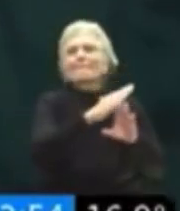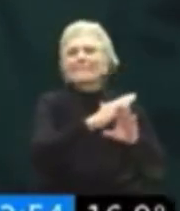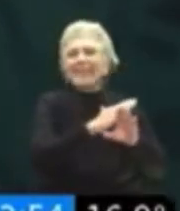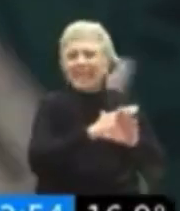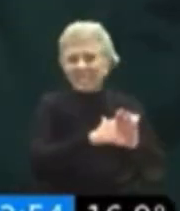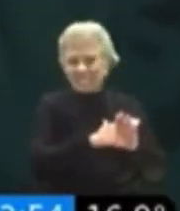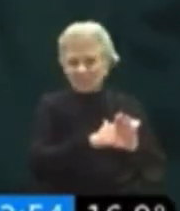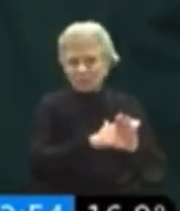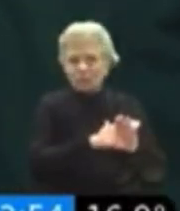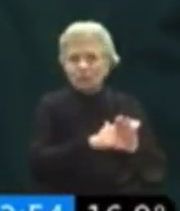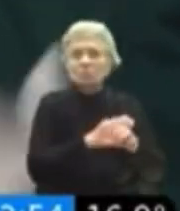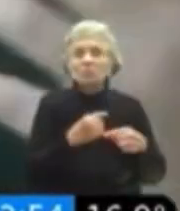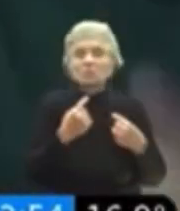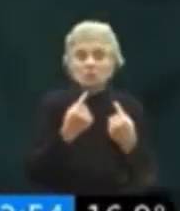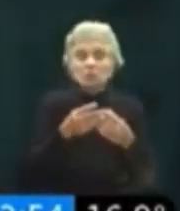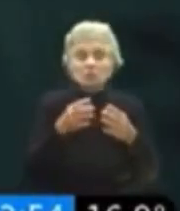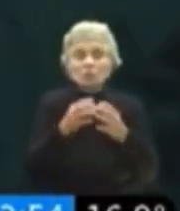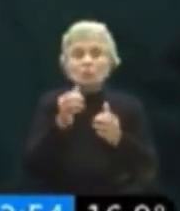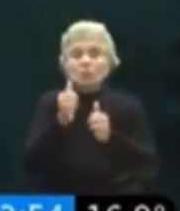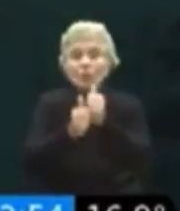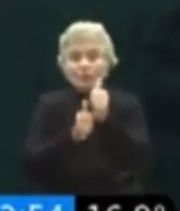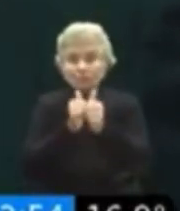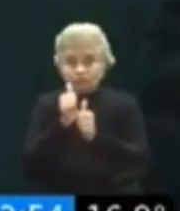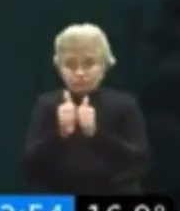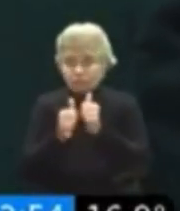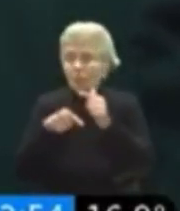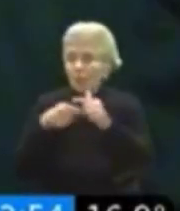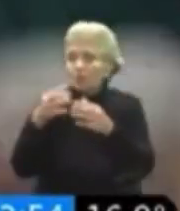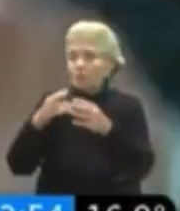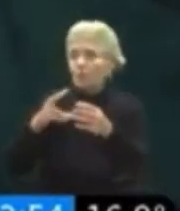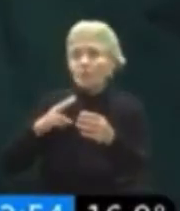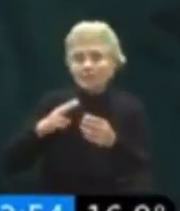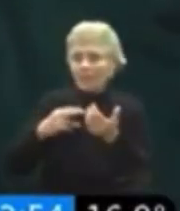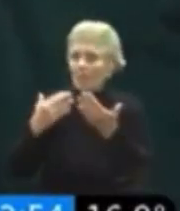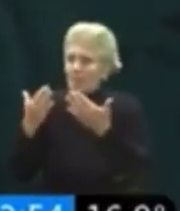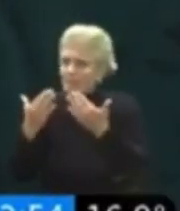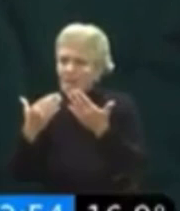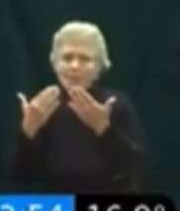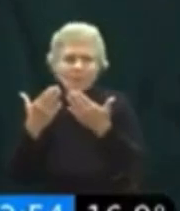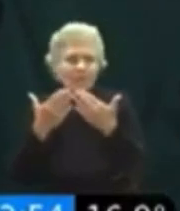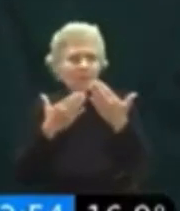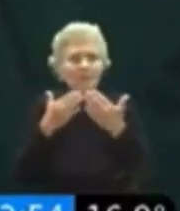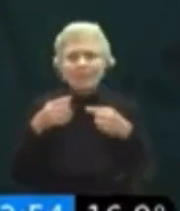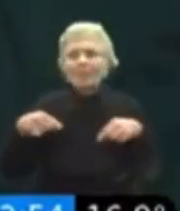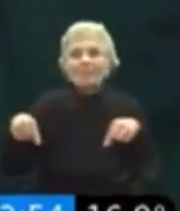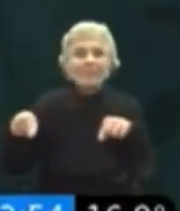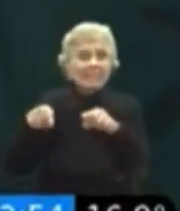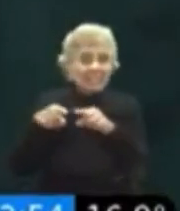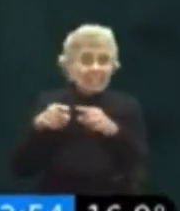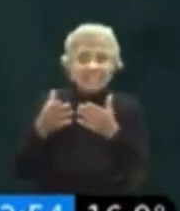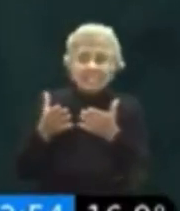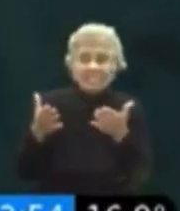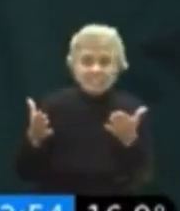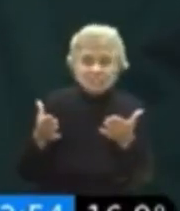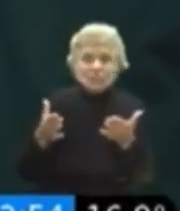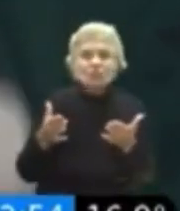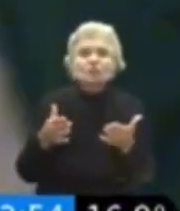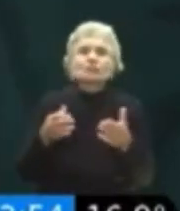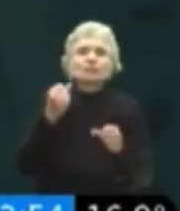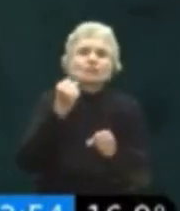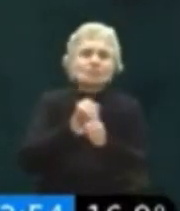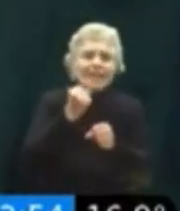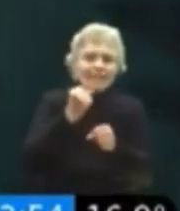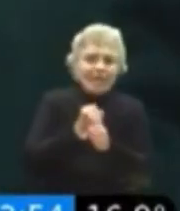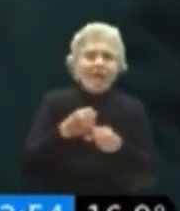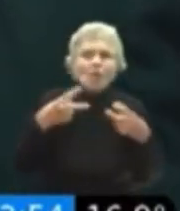Hemos estado hablando con las cámaras industriales, con empresas y demás. No se han registrado cortes.